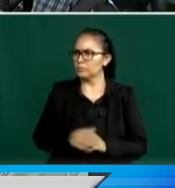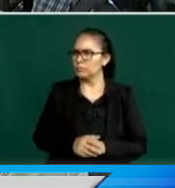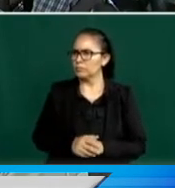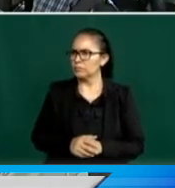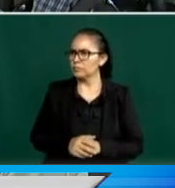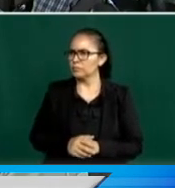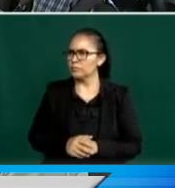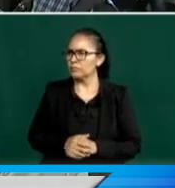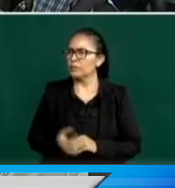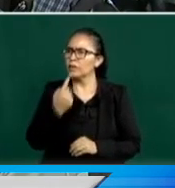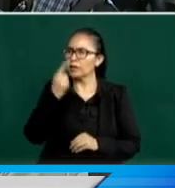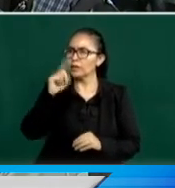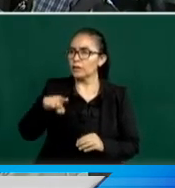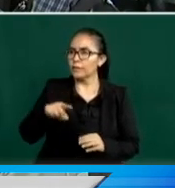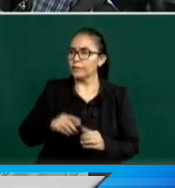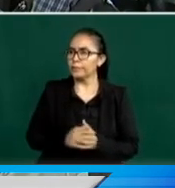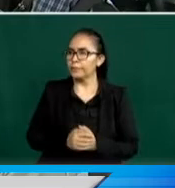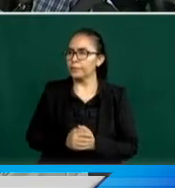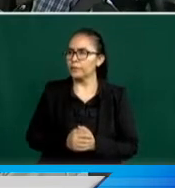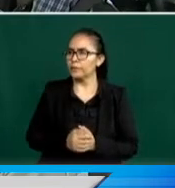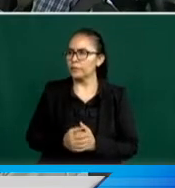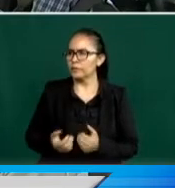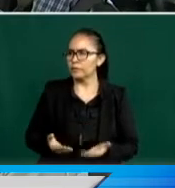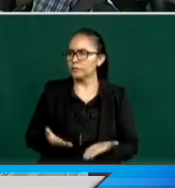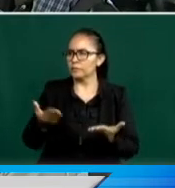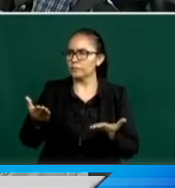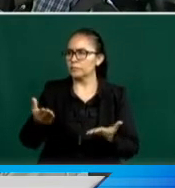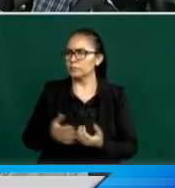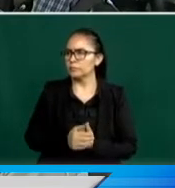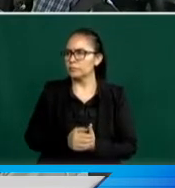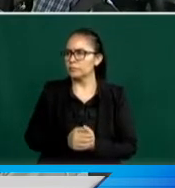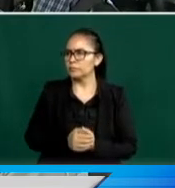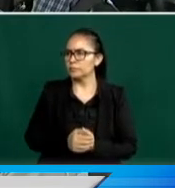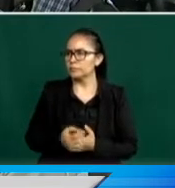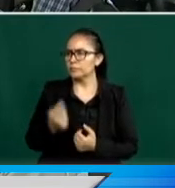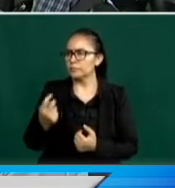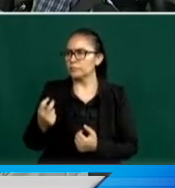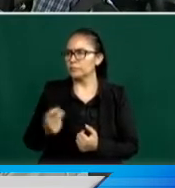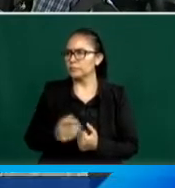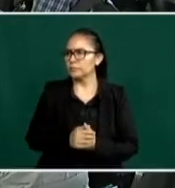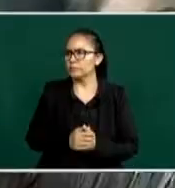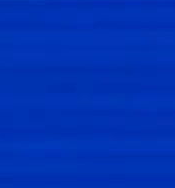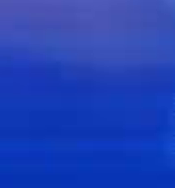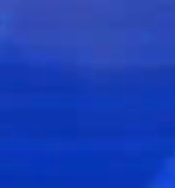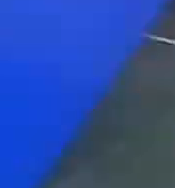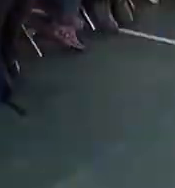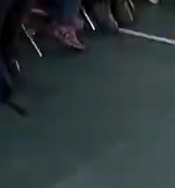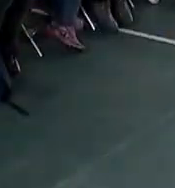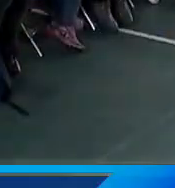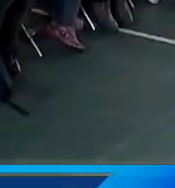con Alfonso Durazo para recuperar con vida al joven secuestrado. Los problemas agrarios se atenderán.